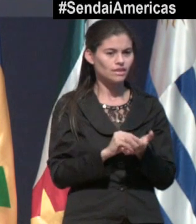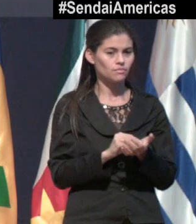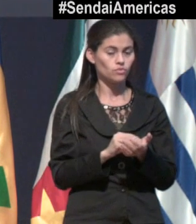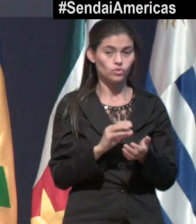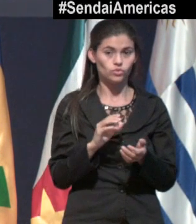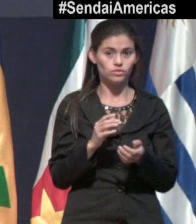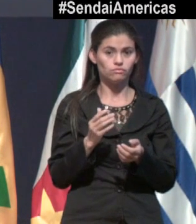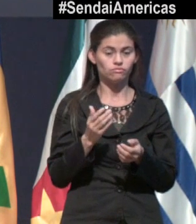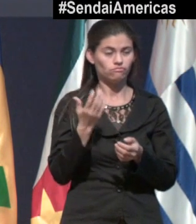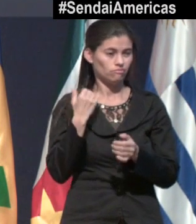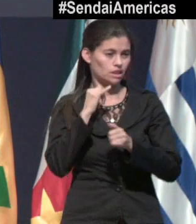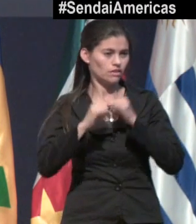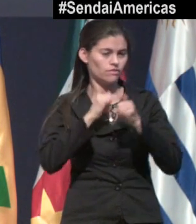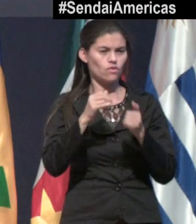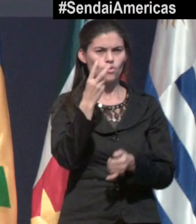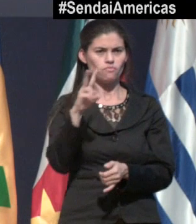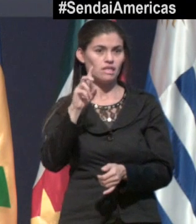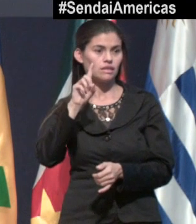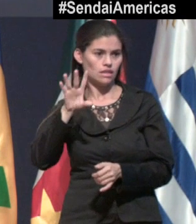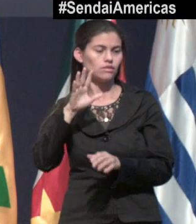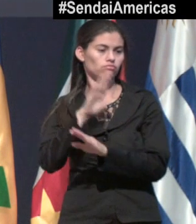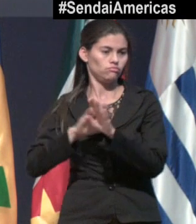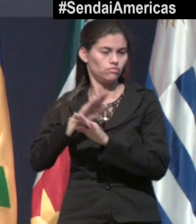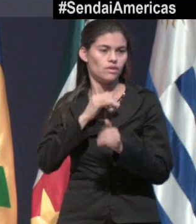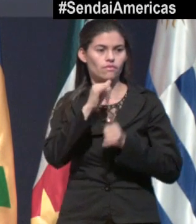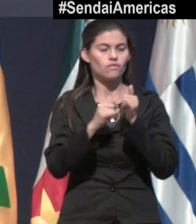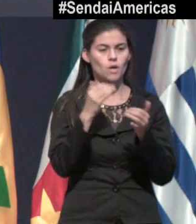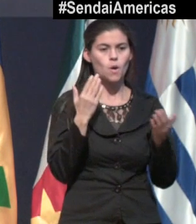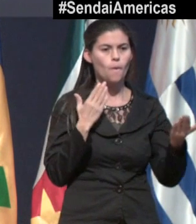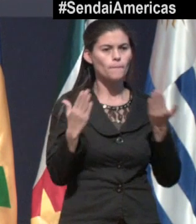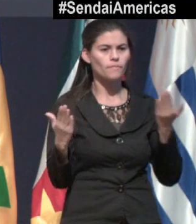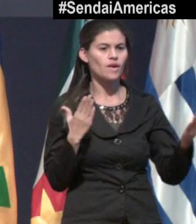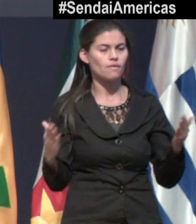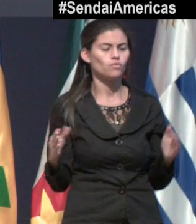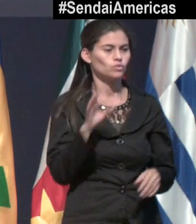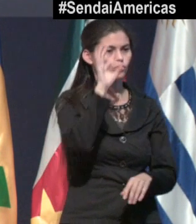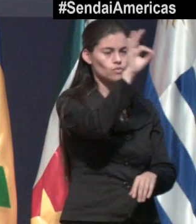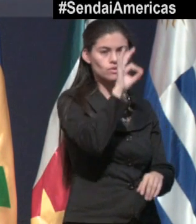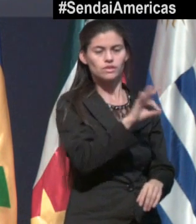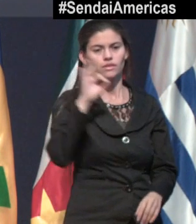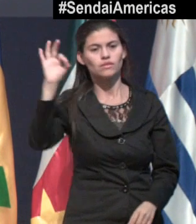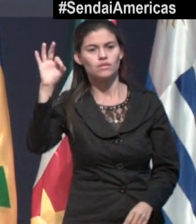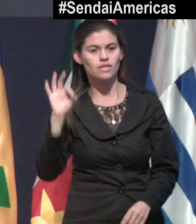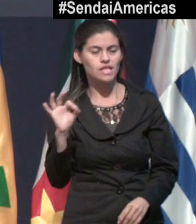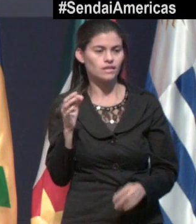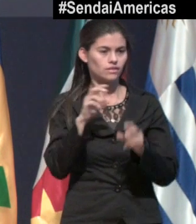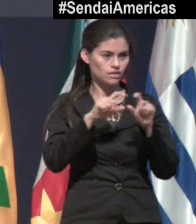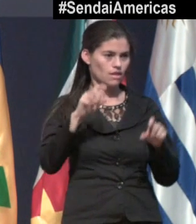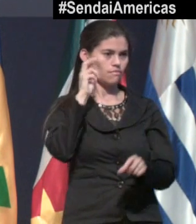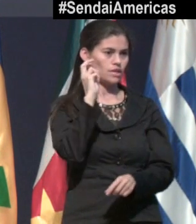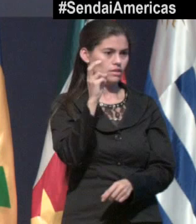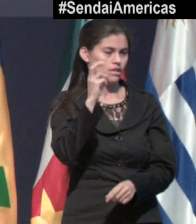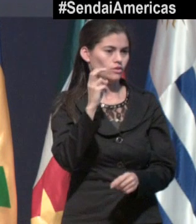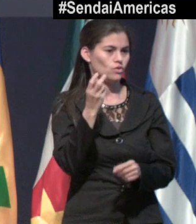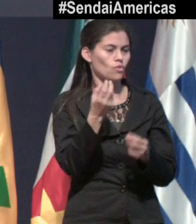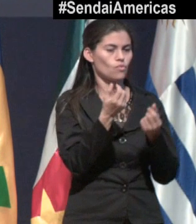último informe, el del 2015, ha sido comparar las cifras sobre el riesgo, esos